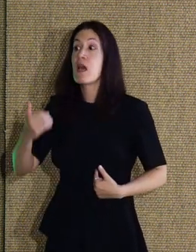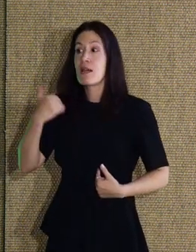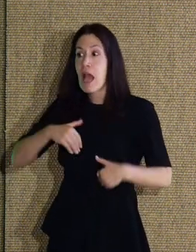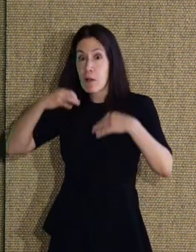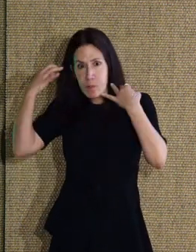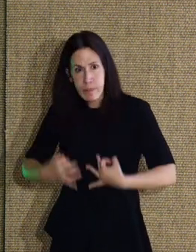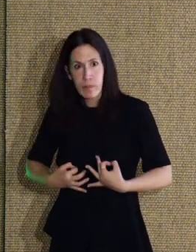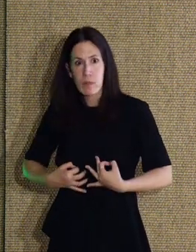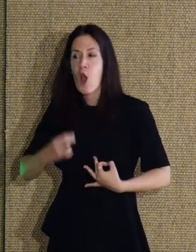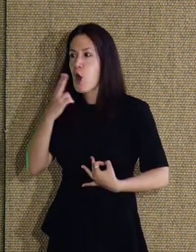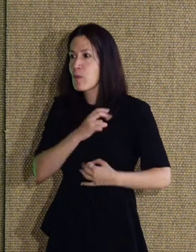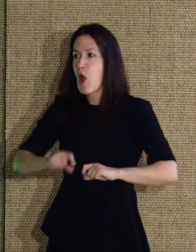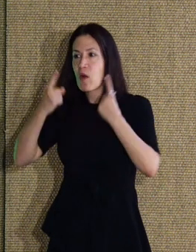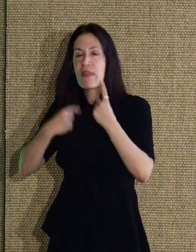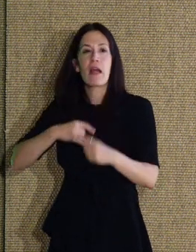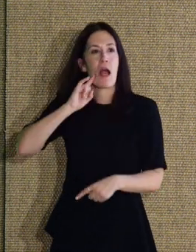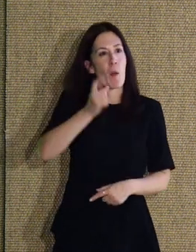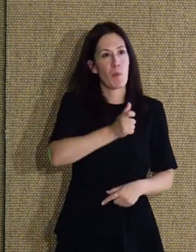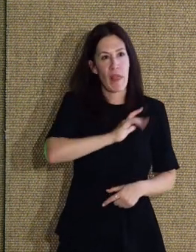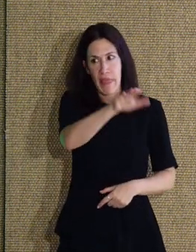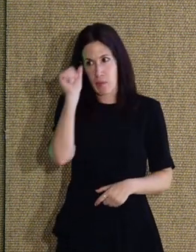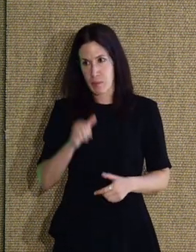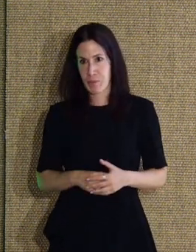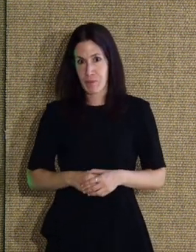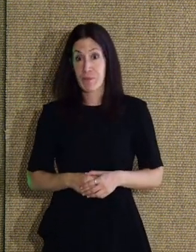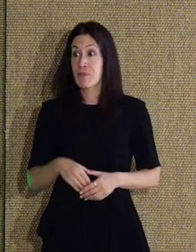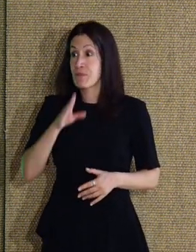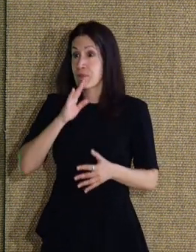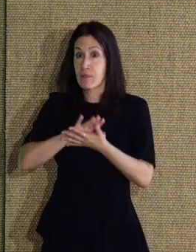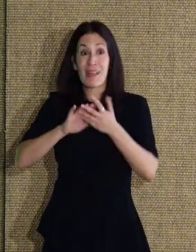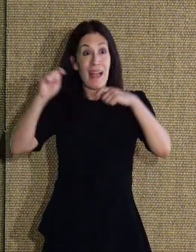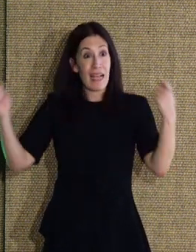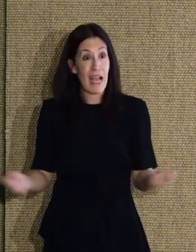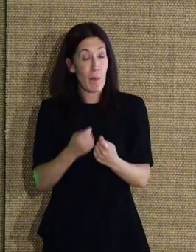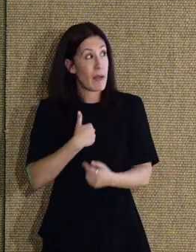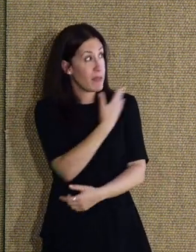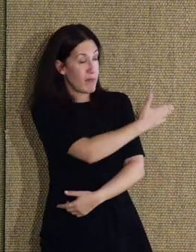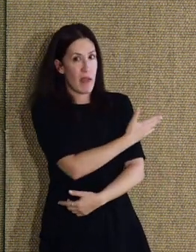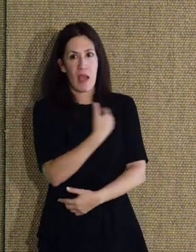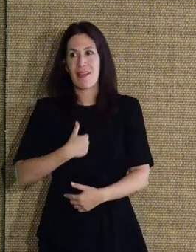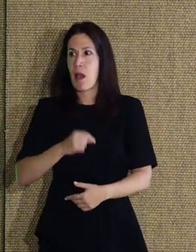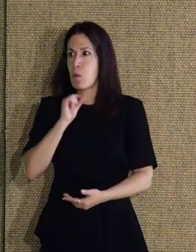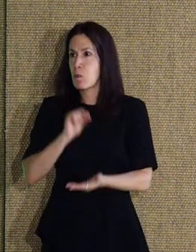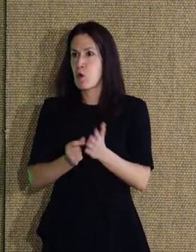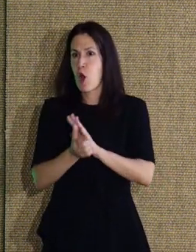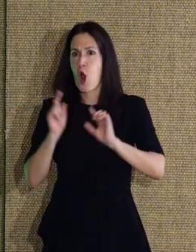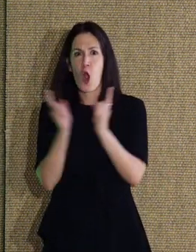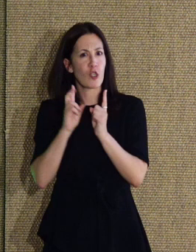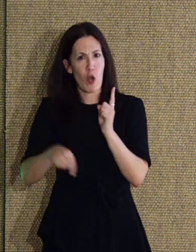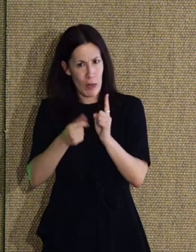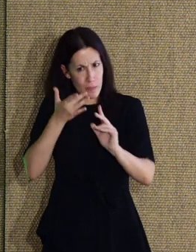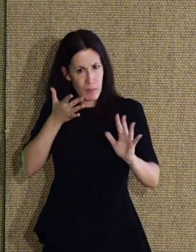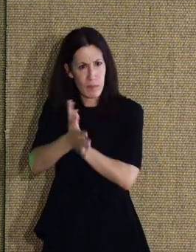corroboró hubo que llamar a la policía esta campaña como veis ha venido para quedarse Pero ha venido para